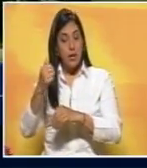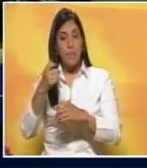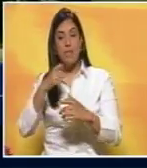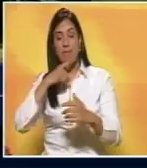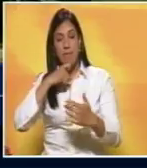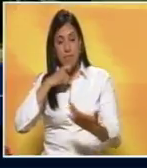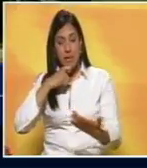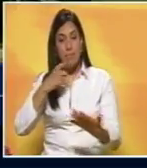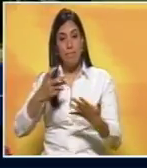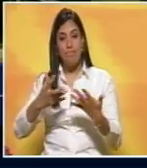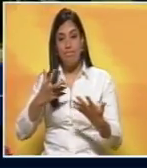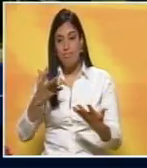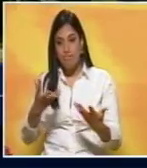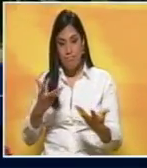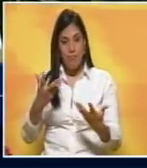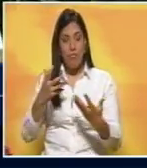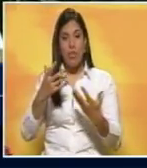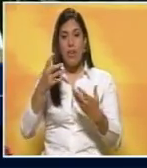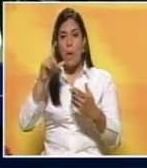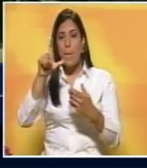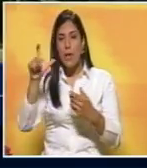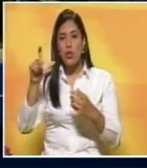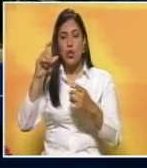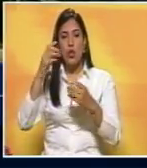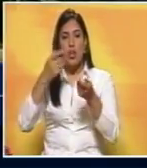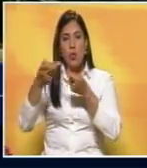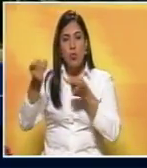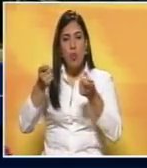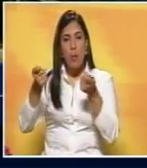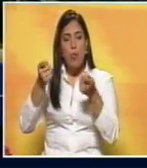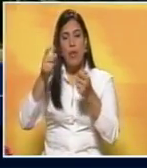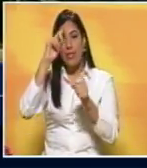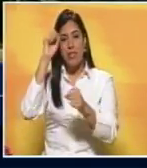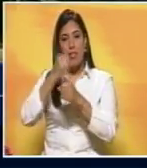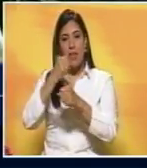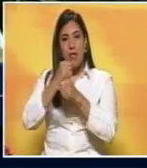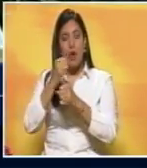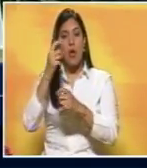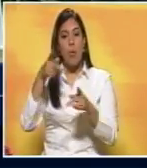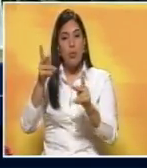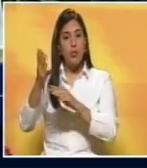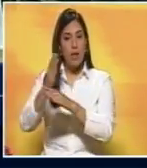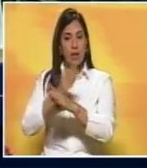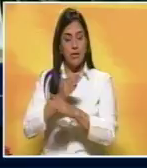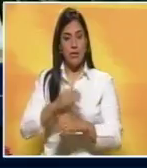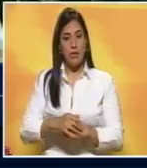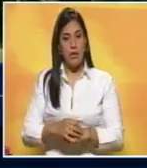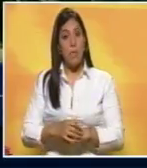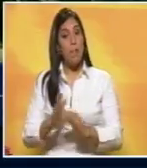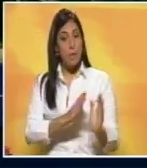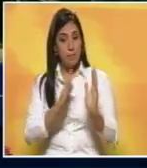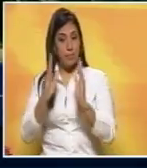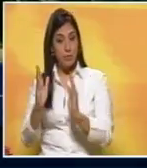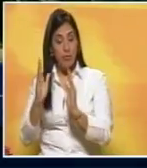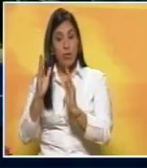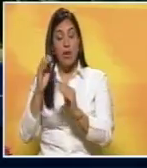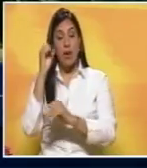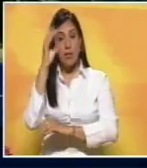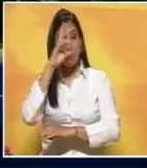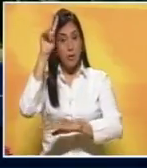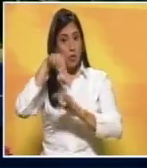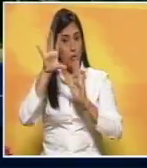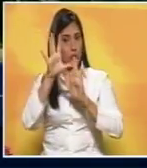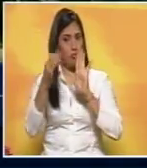a los tinglados, a los kioscos que se pusieron en esa oportunidad. Luego tuvimos la elección de Asamblea